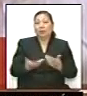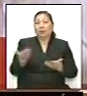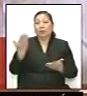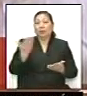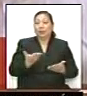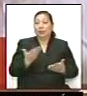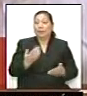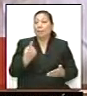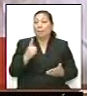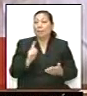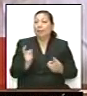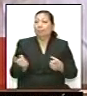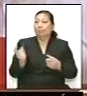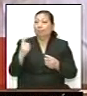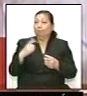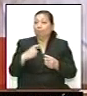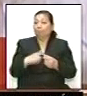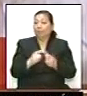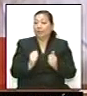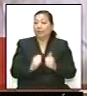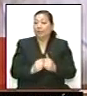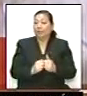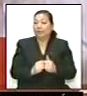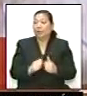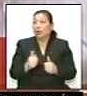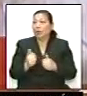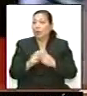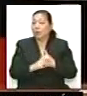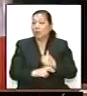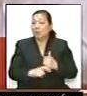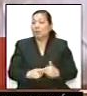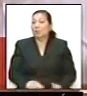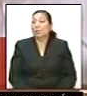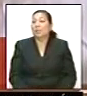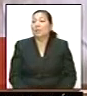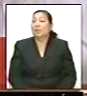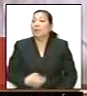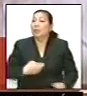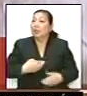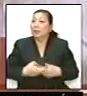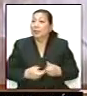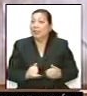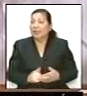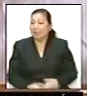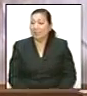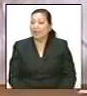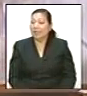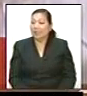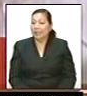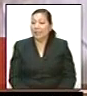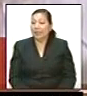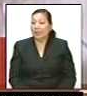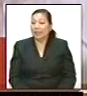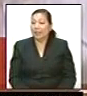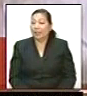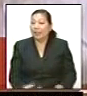para vincularnos con otros países con otros procesos y con otros organismos